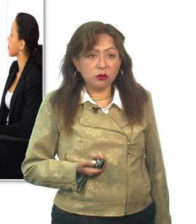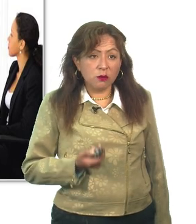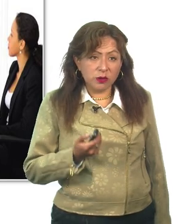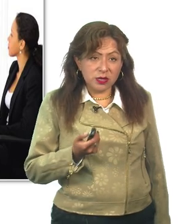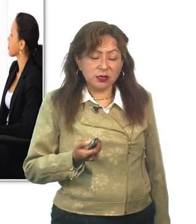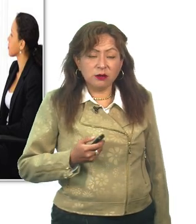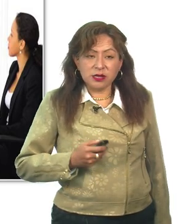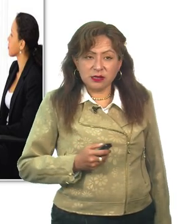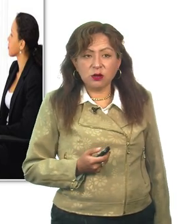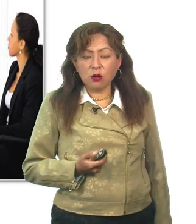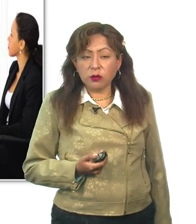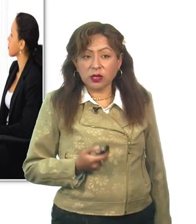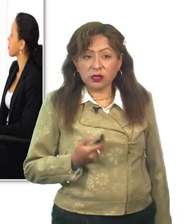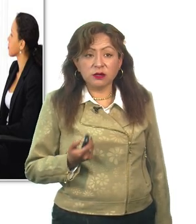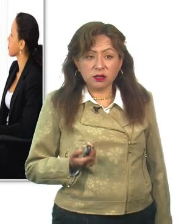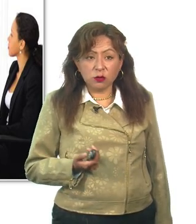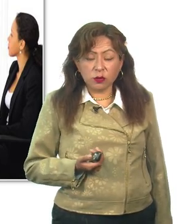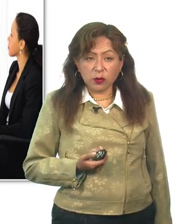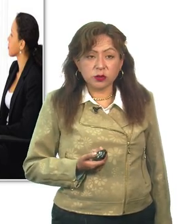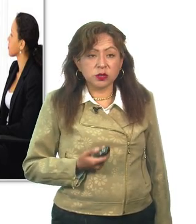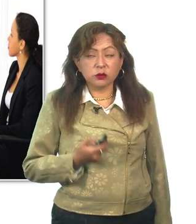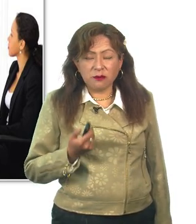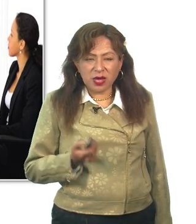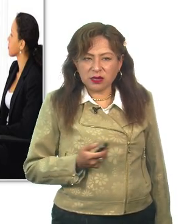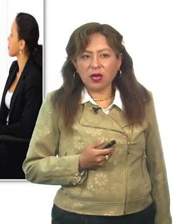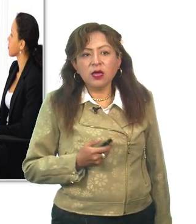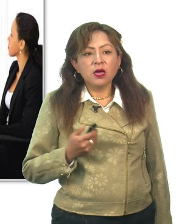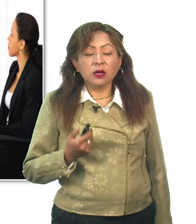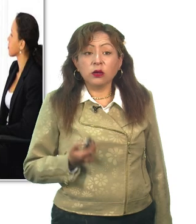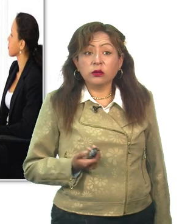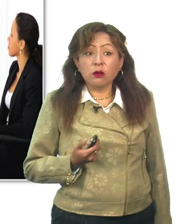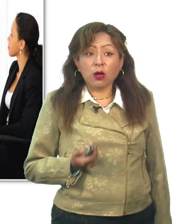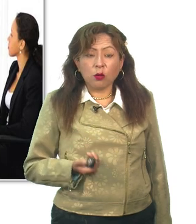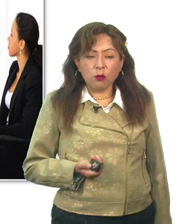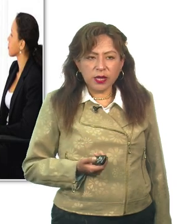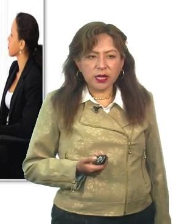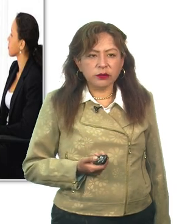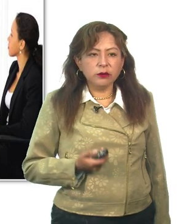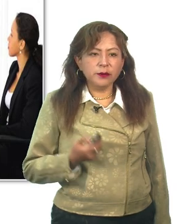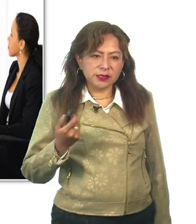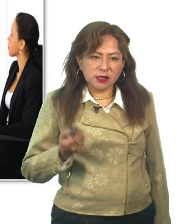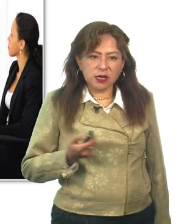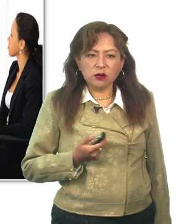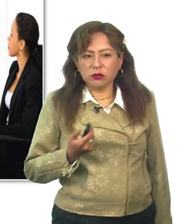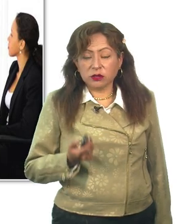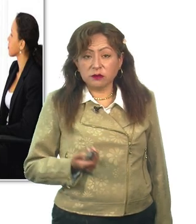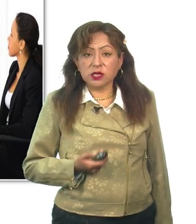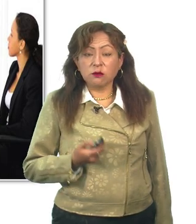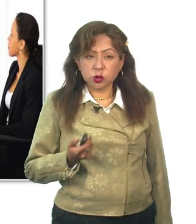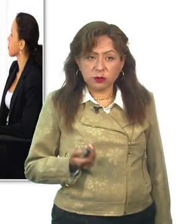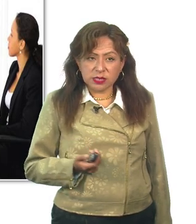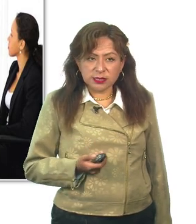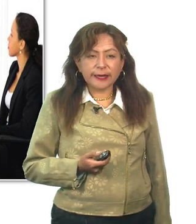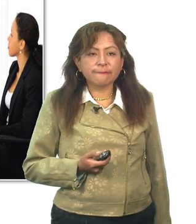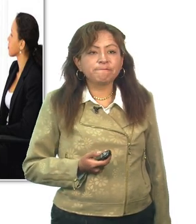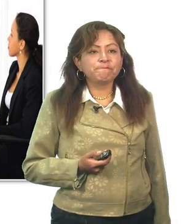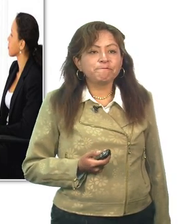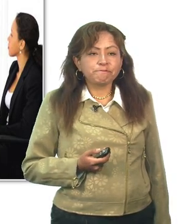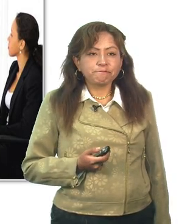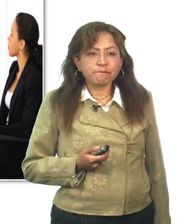propósito, como dice, ¿no? La intención comunicativa tiene un propósito, una meta que yo tengo que cumplir, ¿no? Perseguir cuando transmitimos un